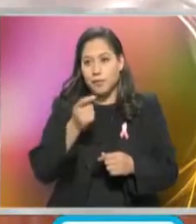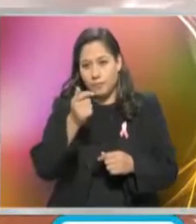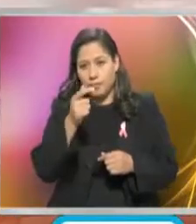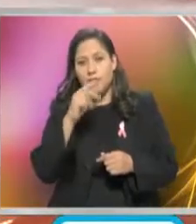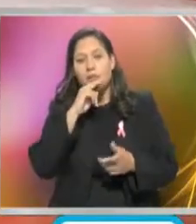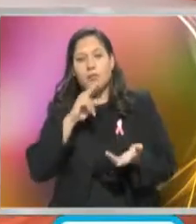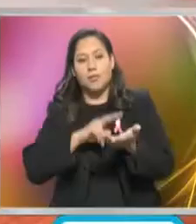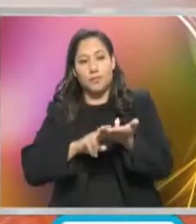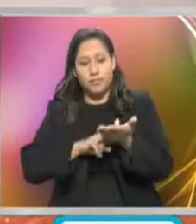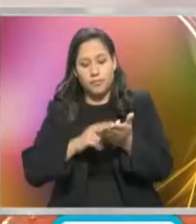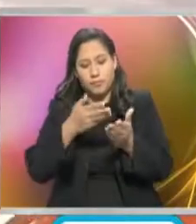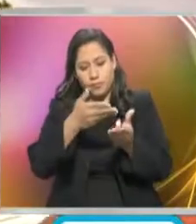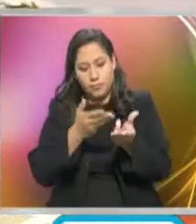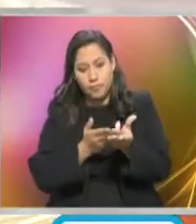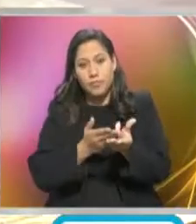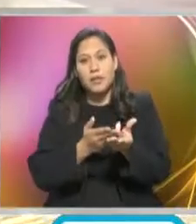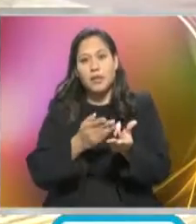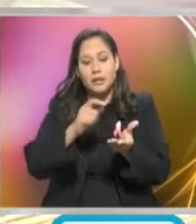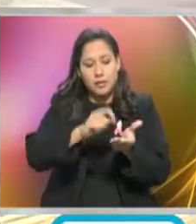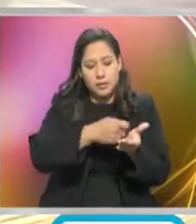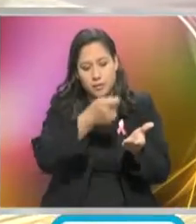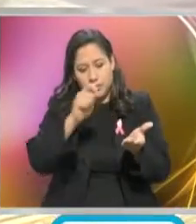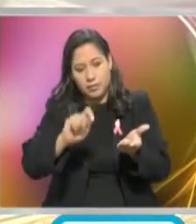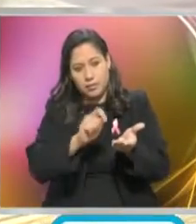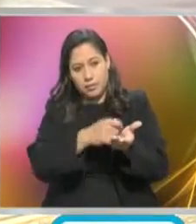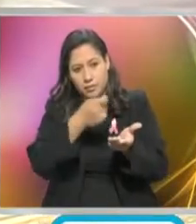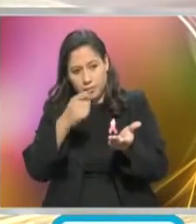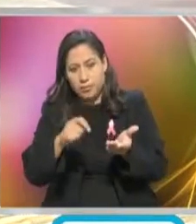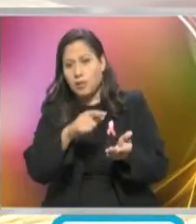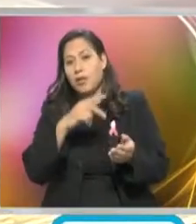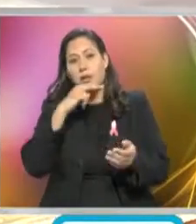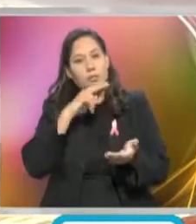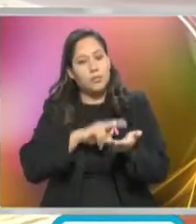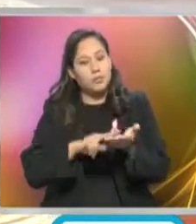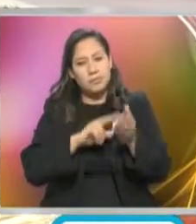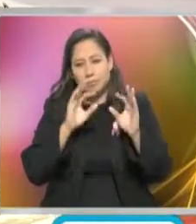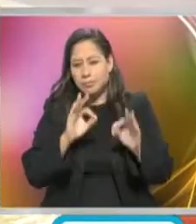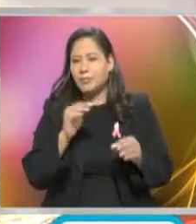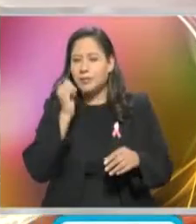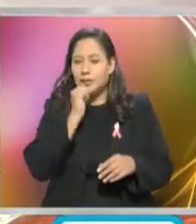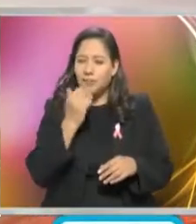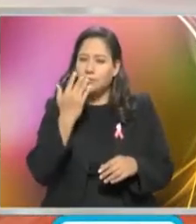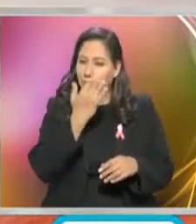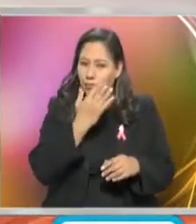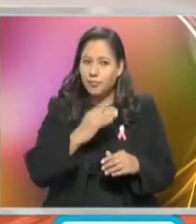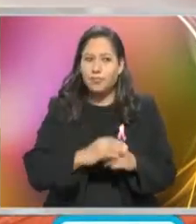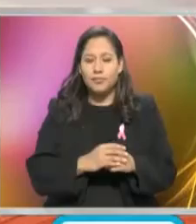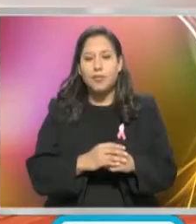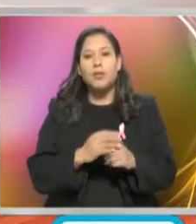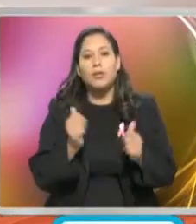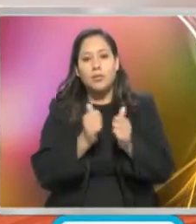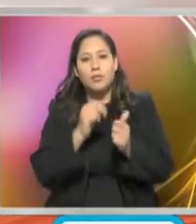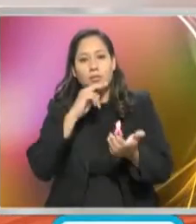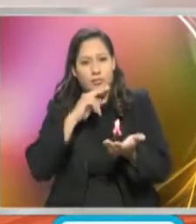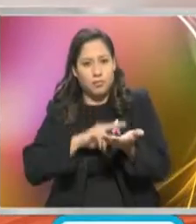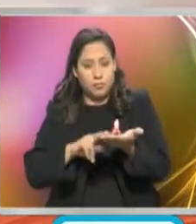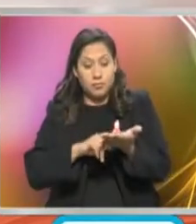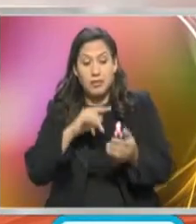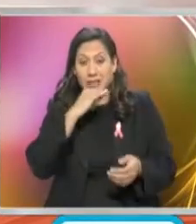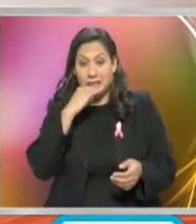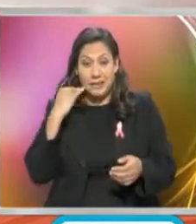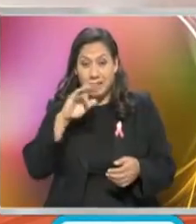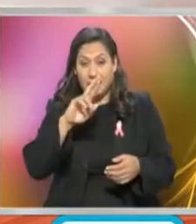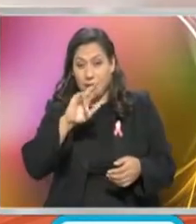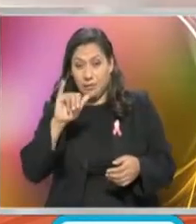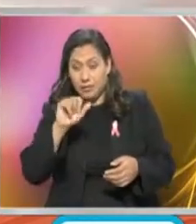del aguacate. Vamos a irlo rellenando con lo que ustedes quieran. El aguacate pues queda perfecto. Siempre queda muy rico el sushi con aguacate, ¿no? Uy, sí. Las rajas, Le da